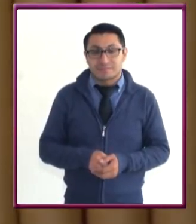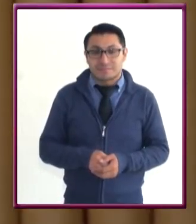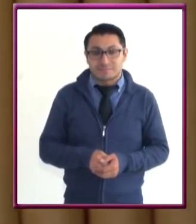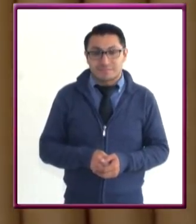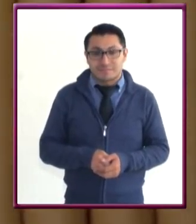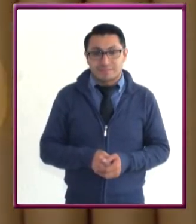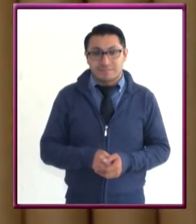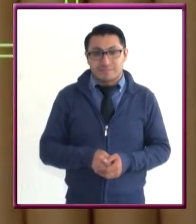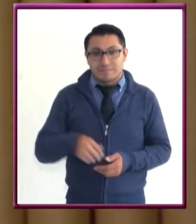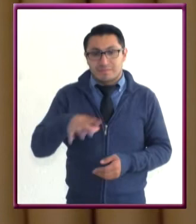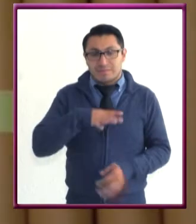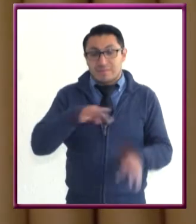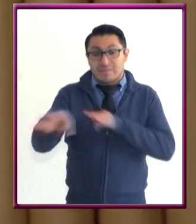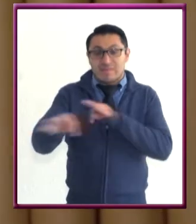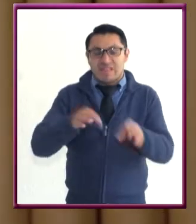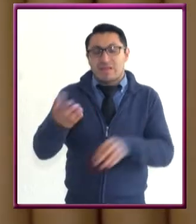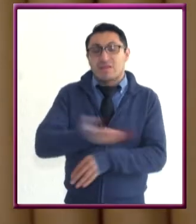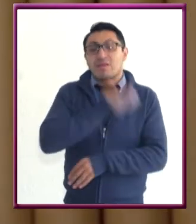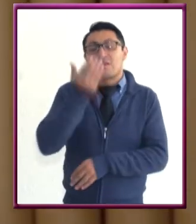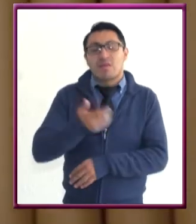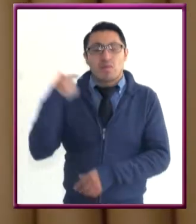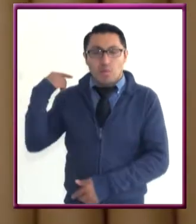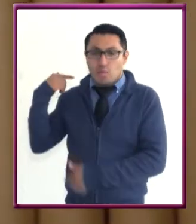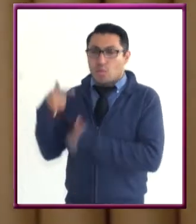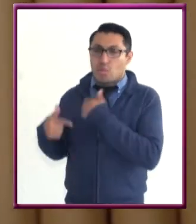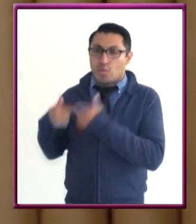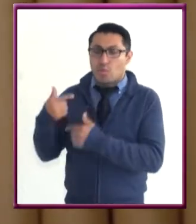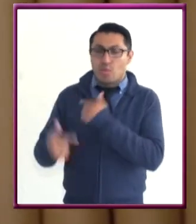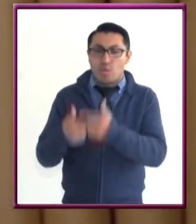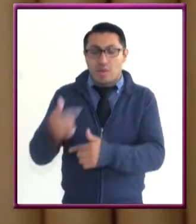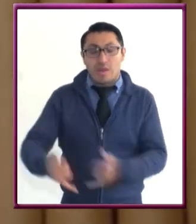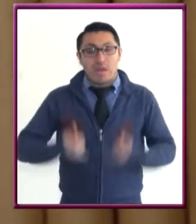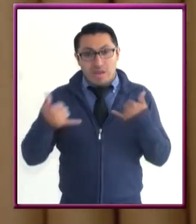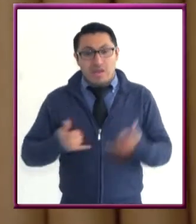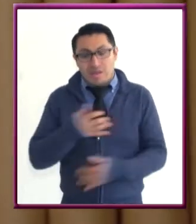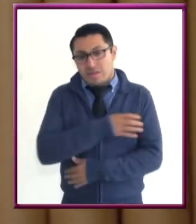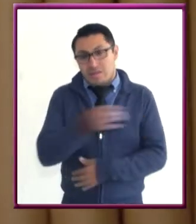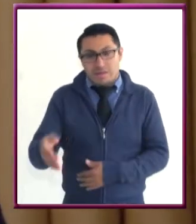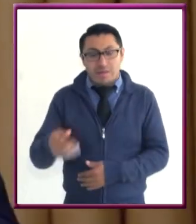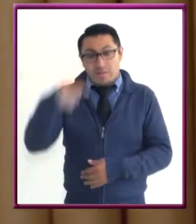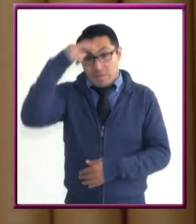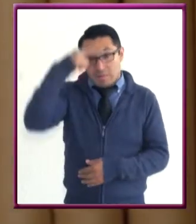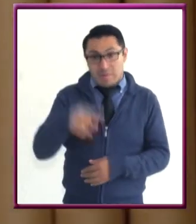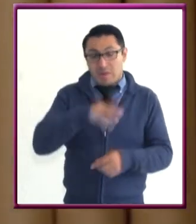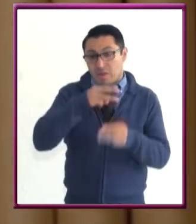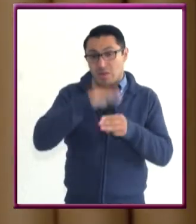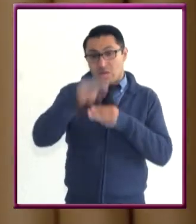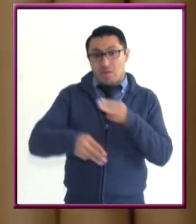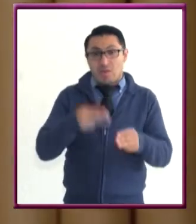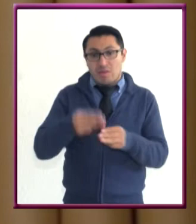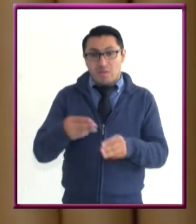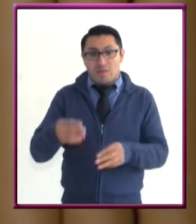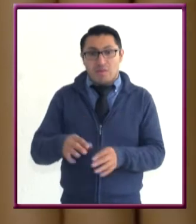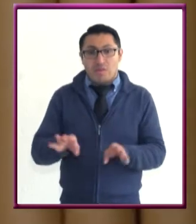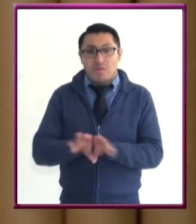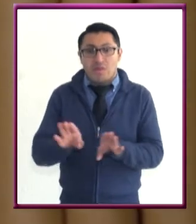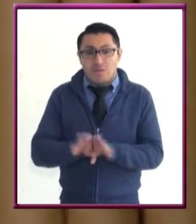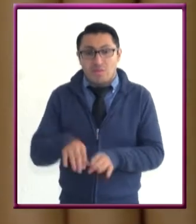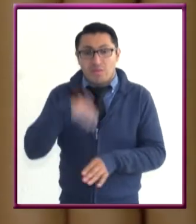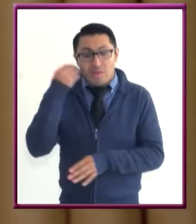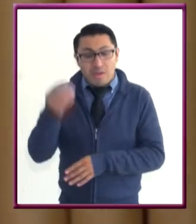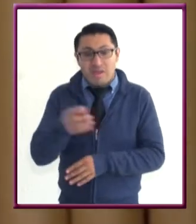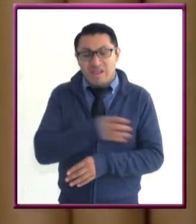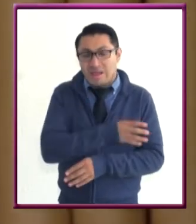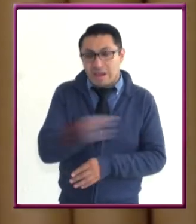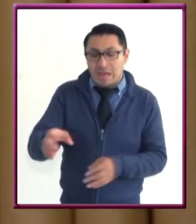A pesar de ser un oficio de tradición multigeneracional, los jóvenes campesinos de México y del mundo tienden generalmente a dejar el campo